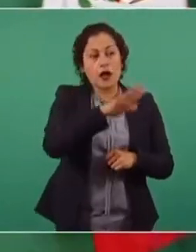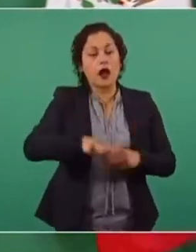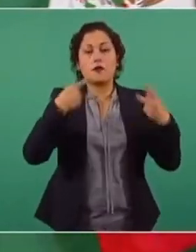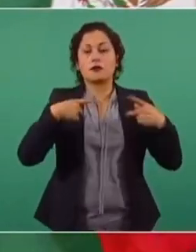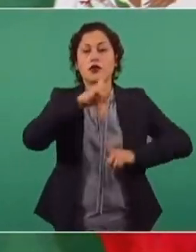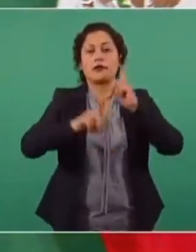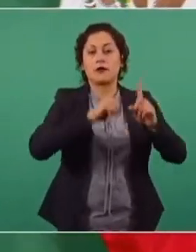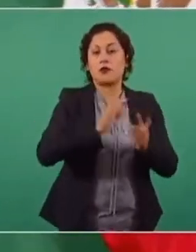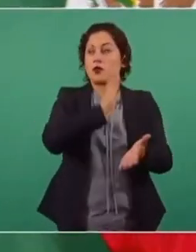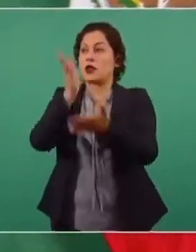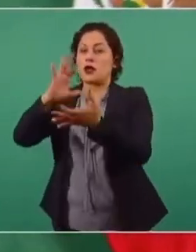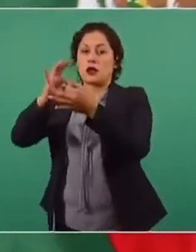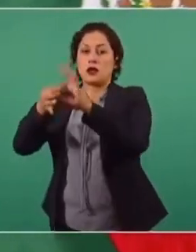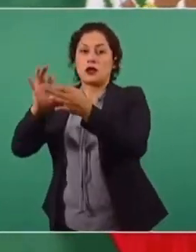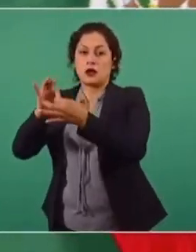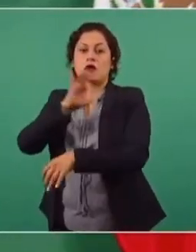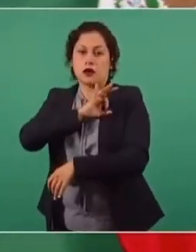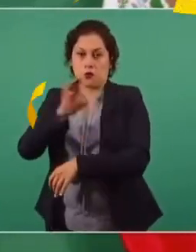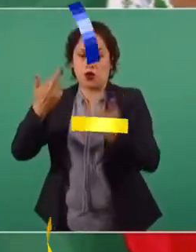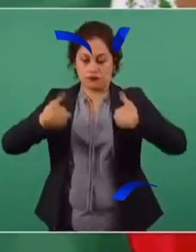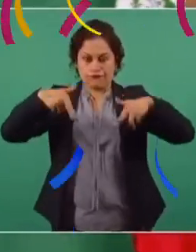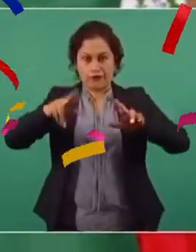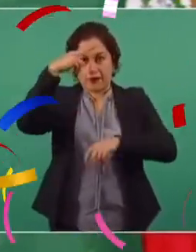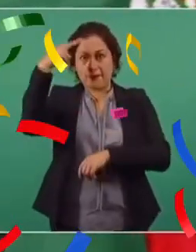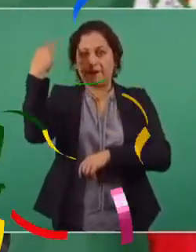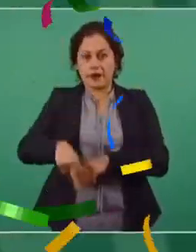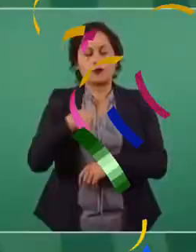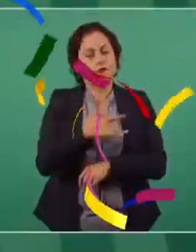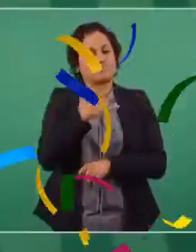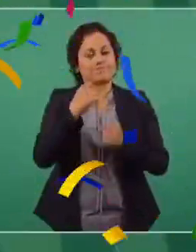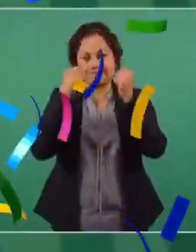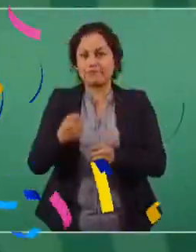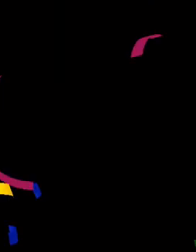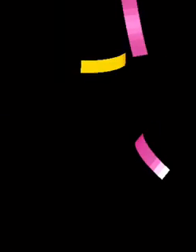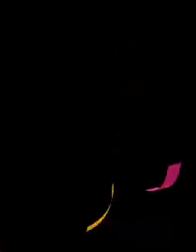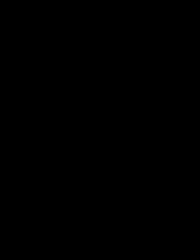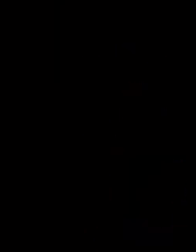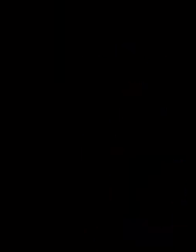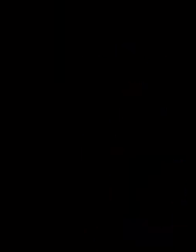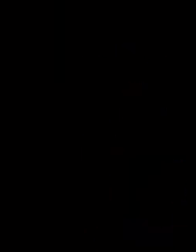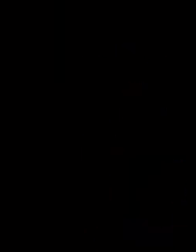deportistas a tiempo y nos representen. Y que estoy seguro que nos va a ir muy bien en la Olimpiada.